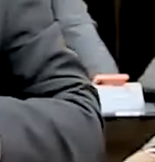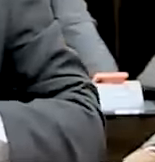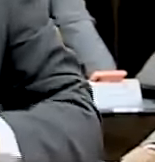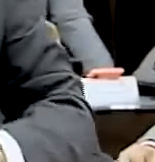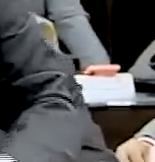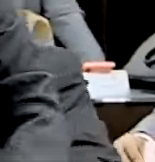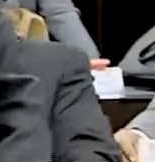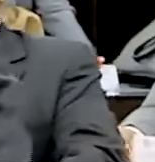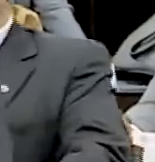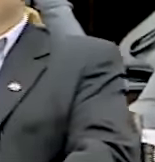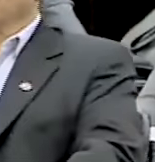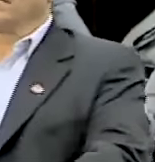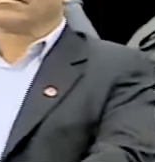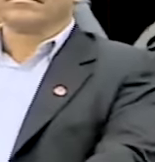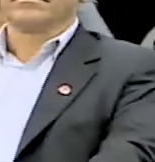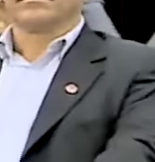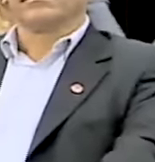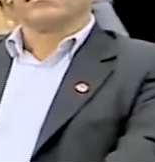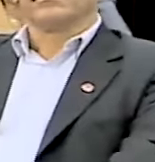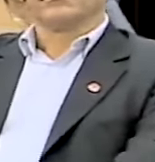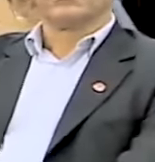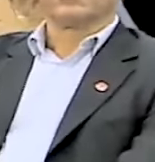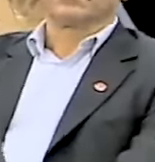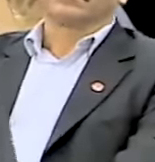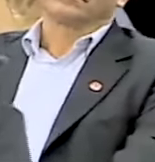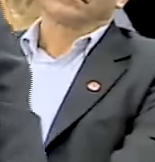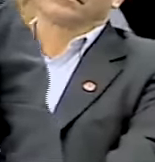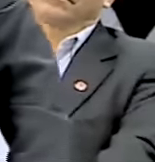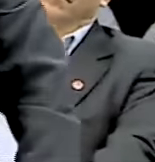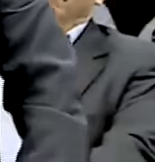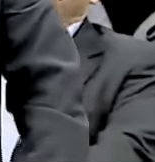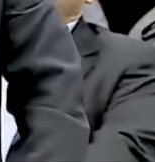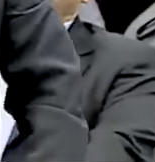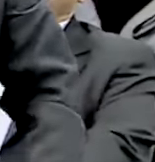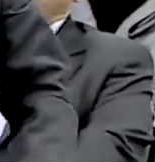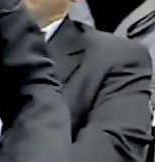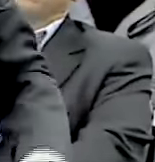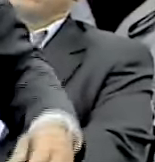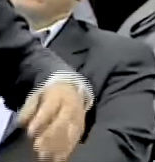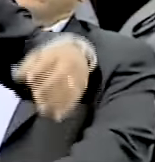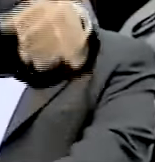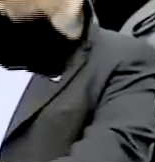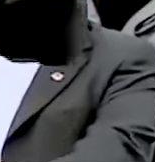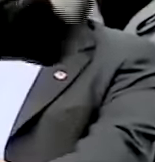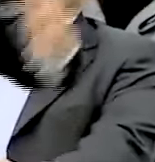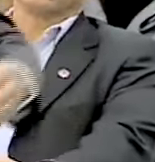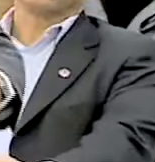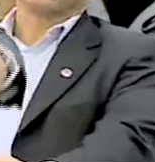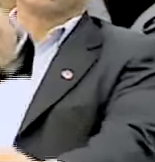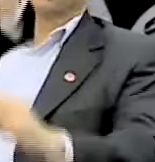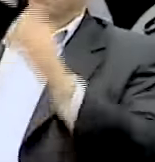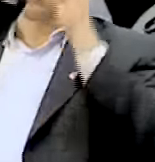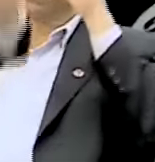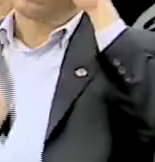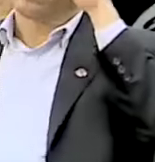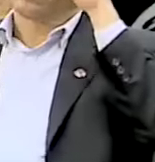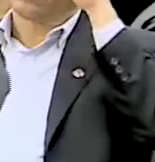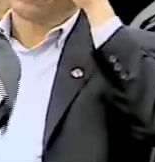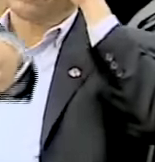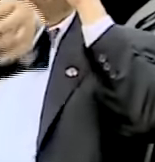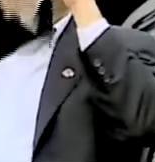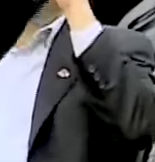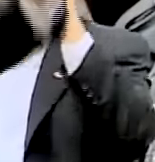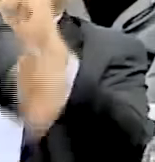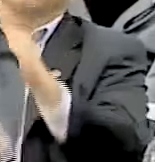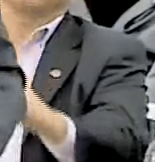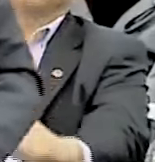Buenos días a todos, colegas diputados. Espero que este año nuevo traiga todos los proyectos, la resolución de los